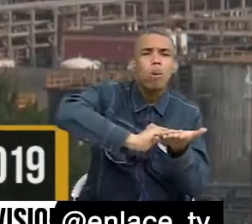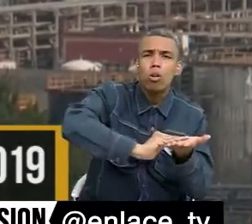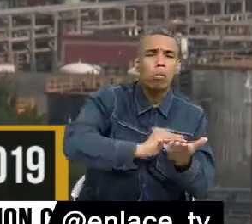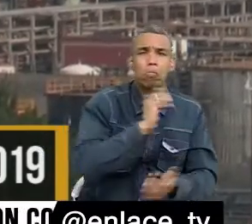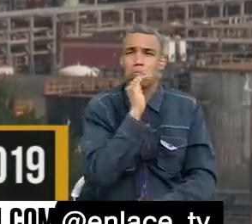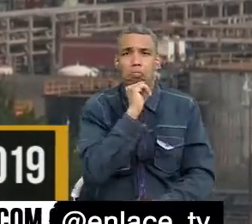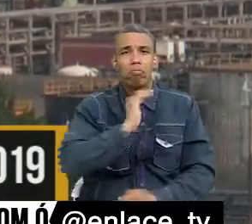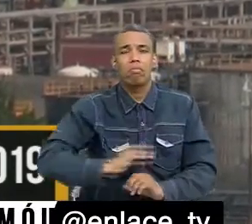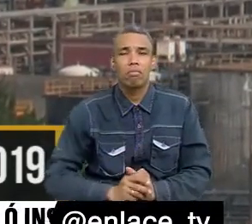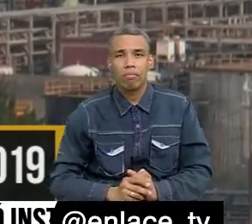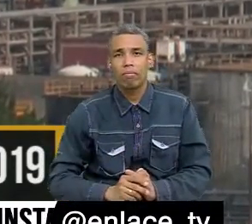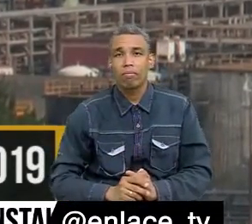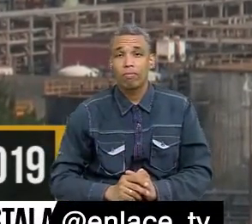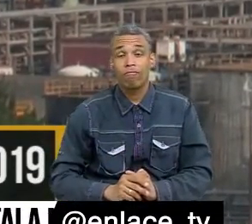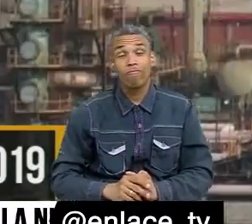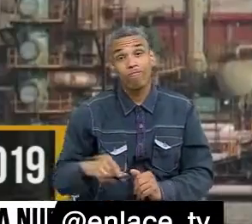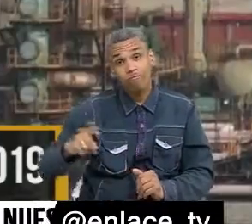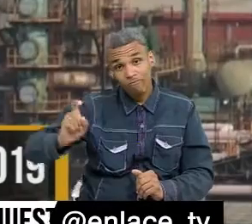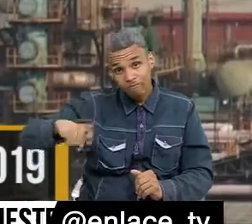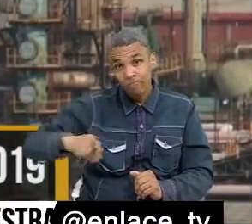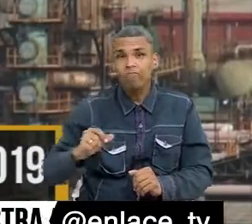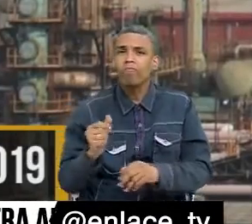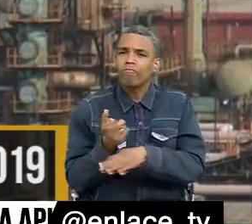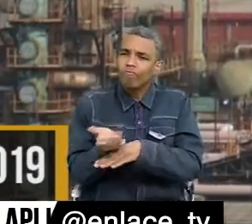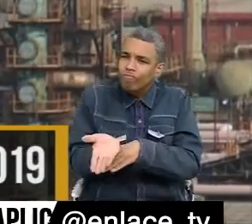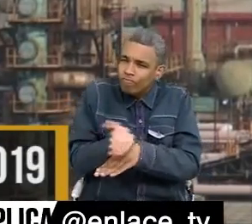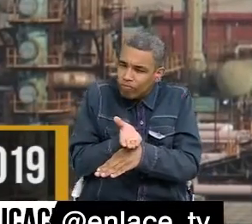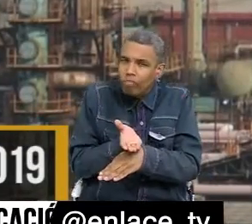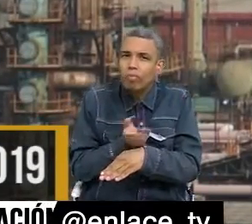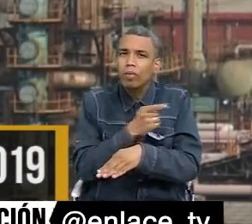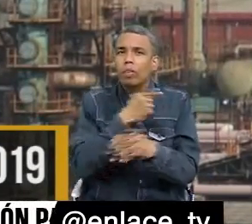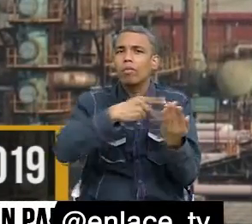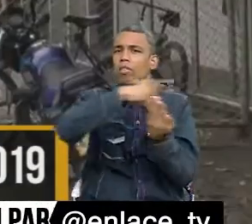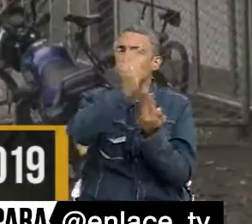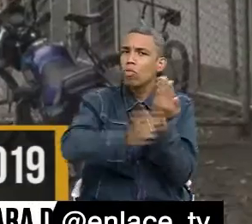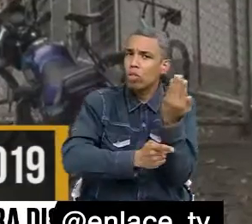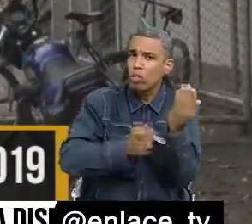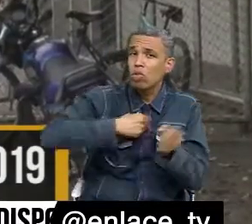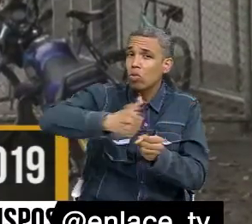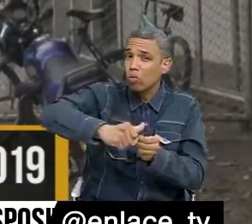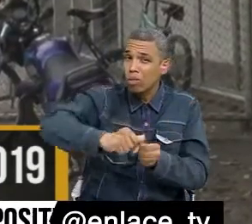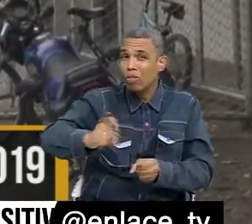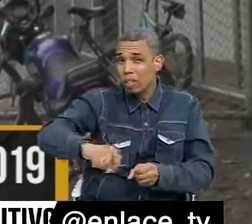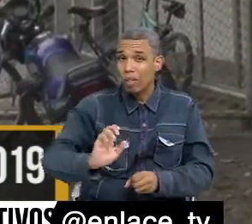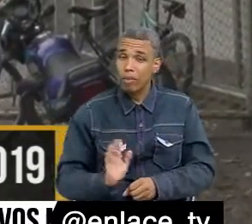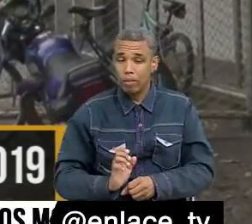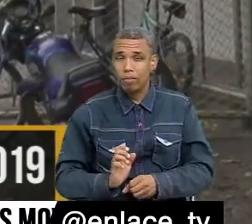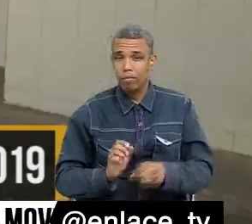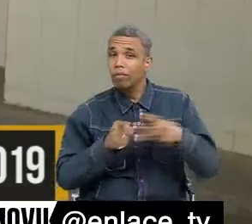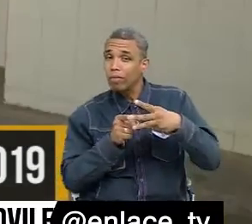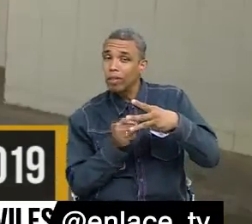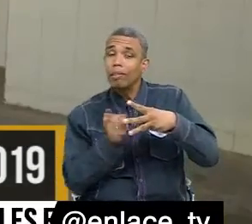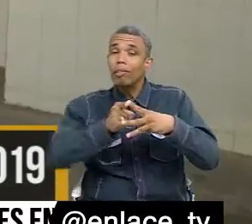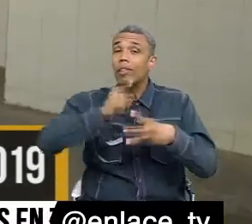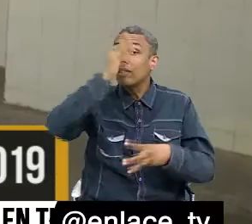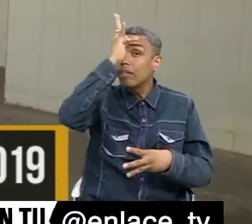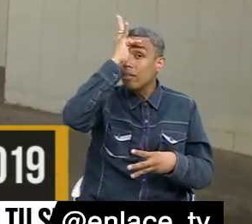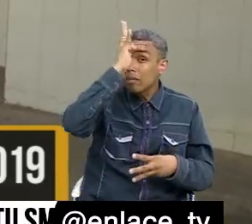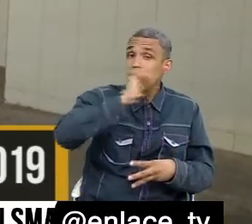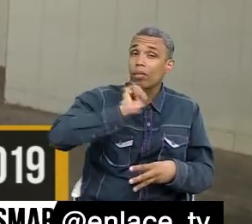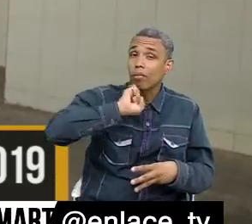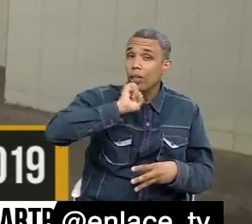seguir discutiendo y seguir reclamándole al gobierno la modernización de la refinería de Barranca Bermeja. El hospital debe terminarse, pero debe ser una tarea